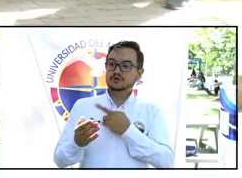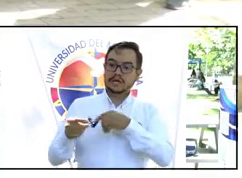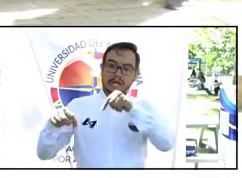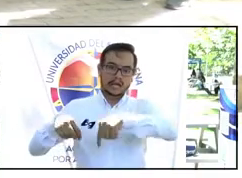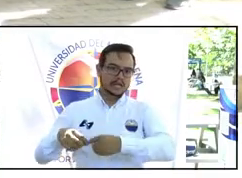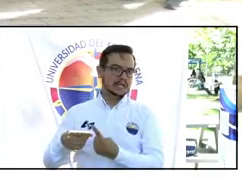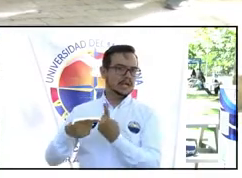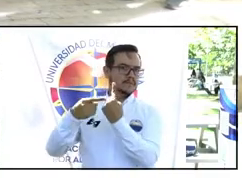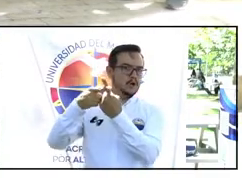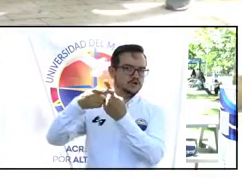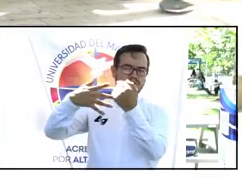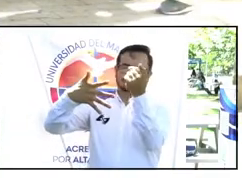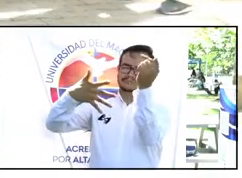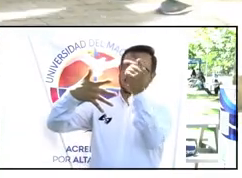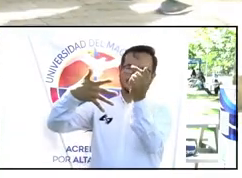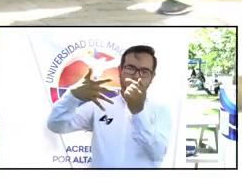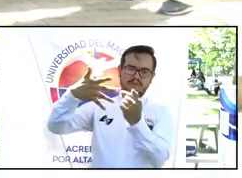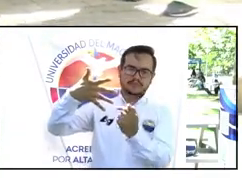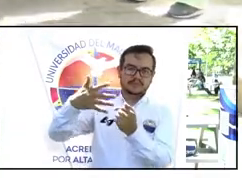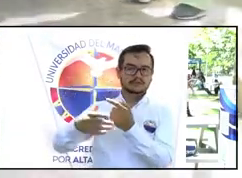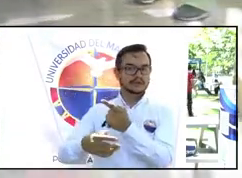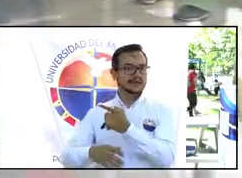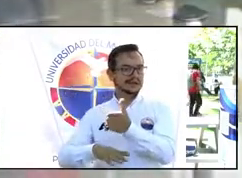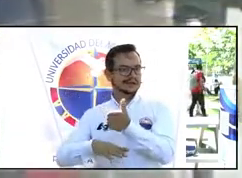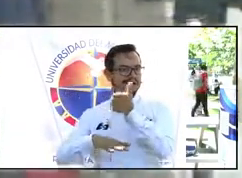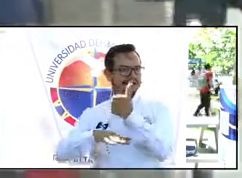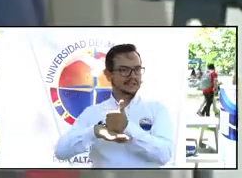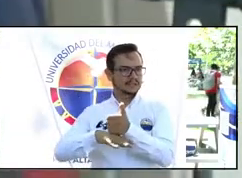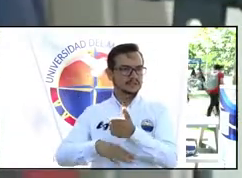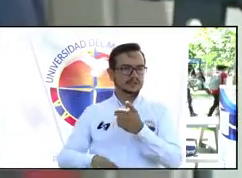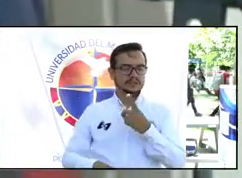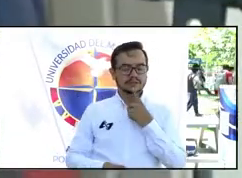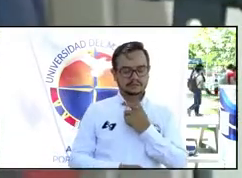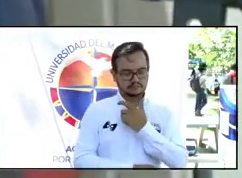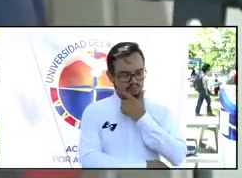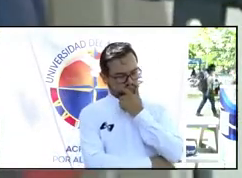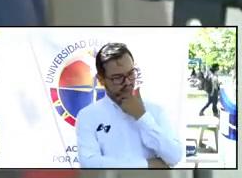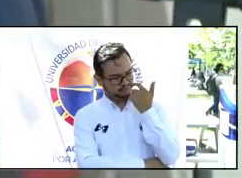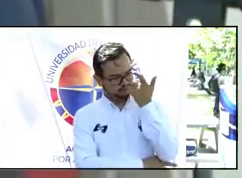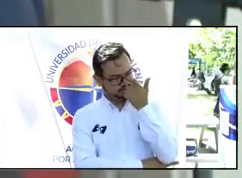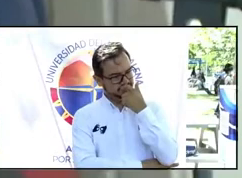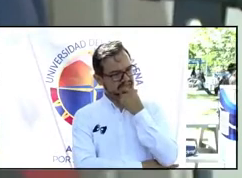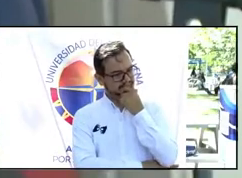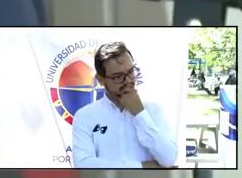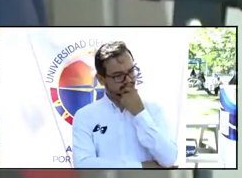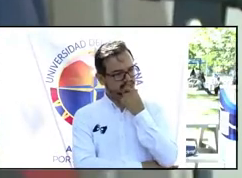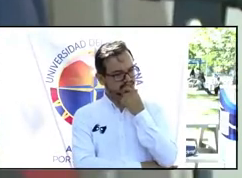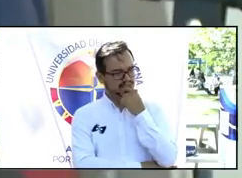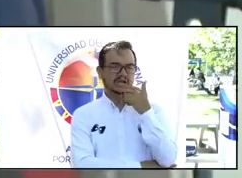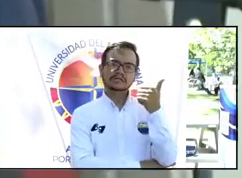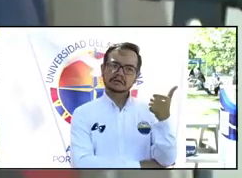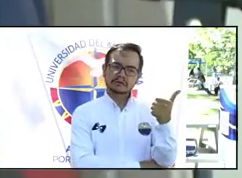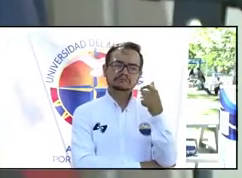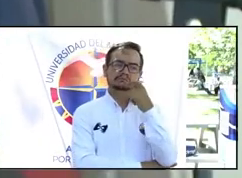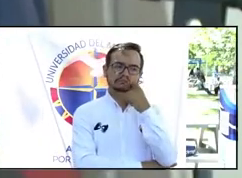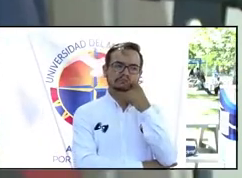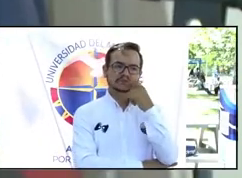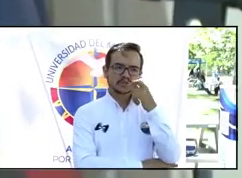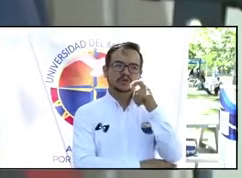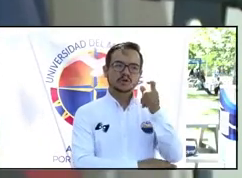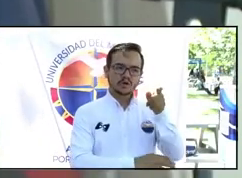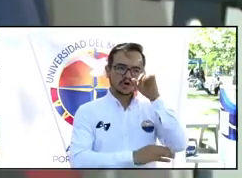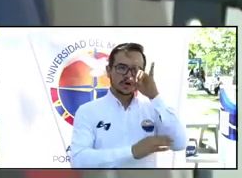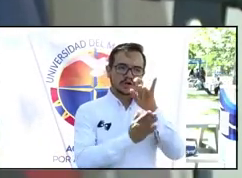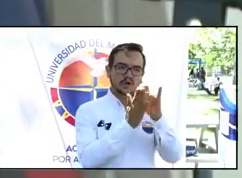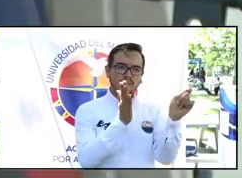teníamos. Y él inmediatamente analizó y dijo, sí, eso está muy bien, pero yo quiero saber qué es lo que está